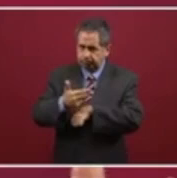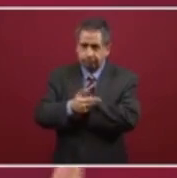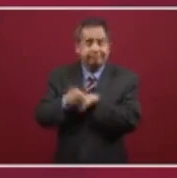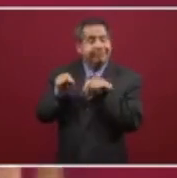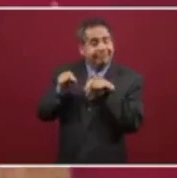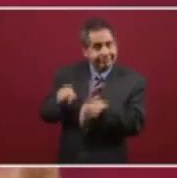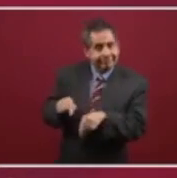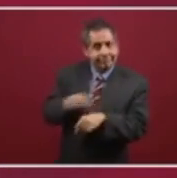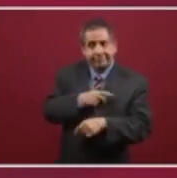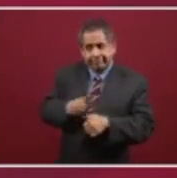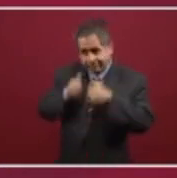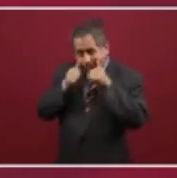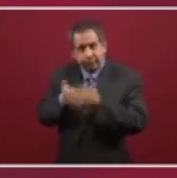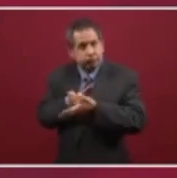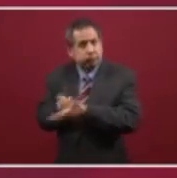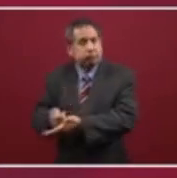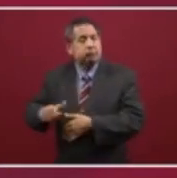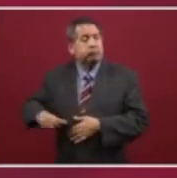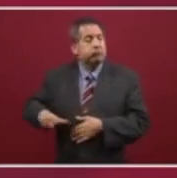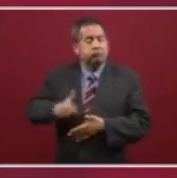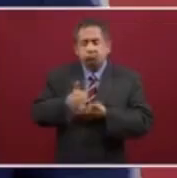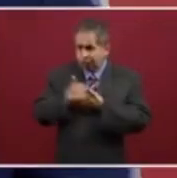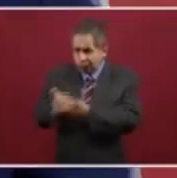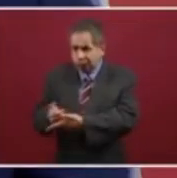que se ayude al gobierno de Honduras,